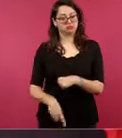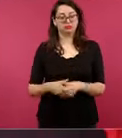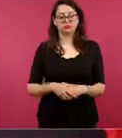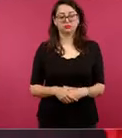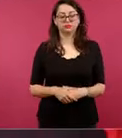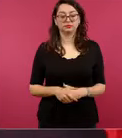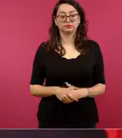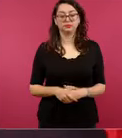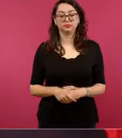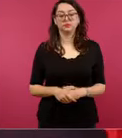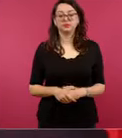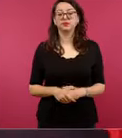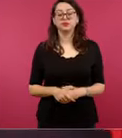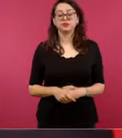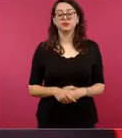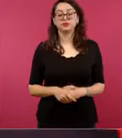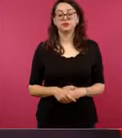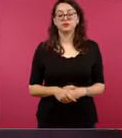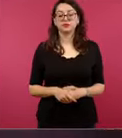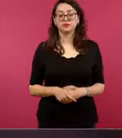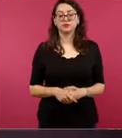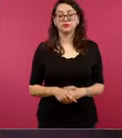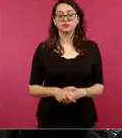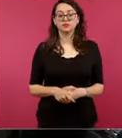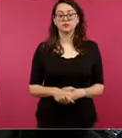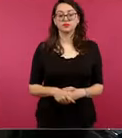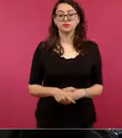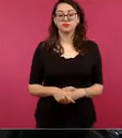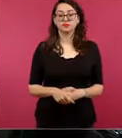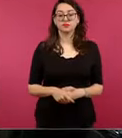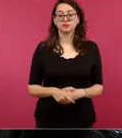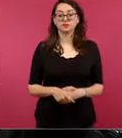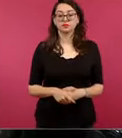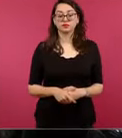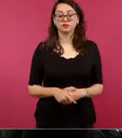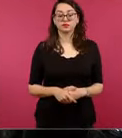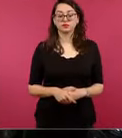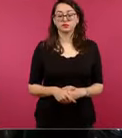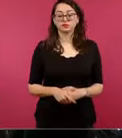Y hacen mucho daño. Imagínense el daño que causó